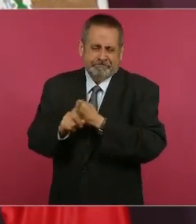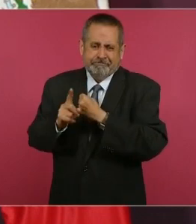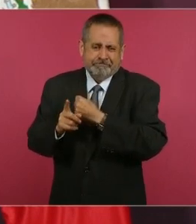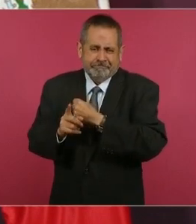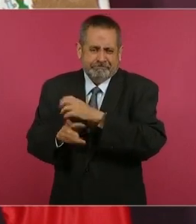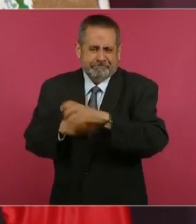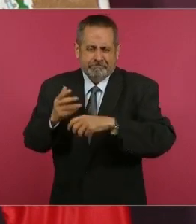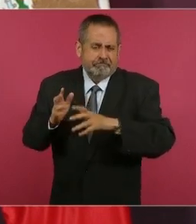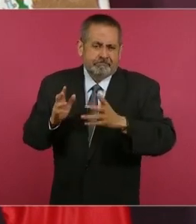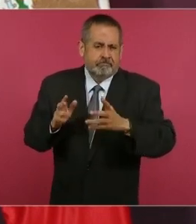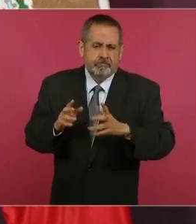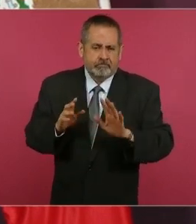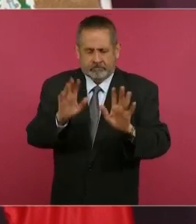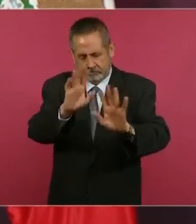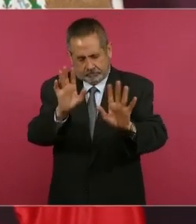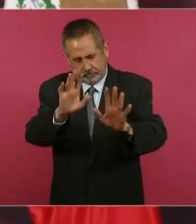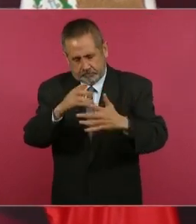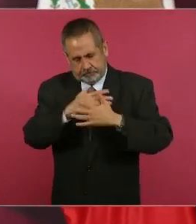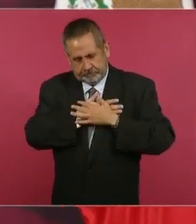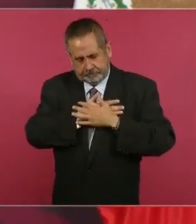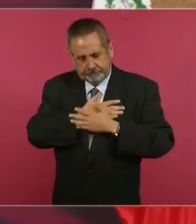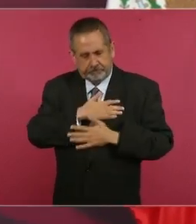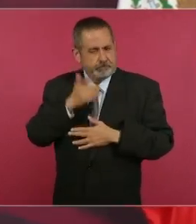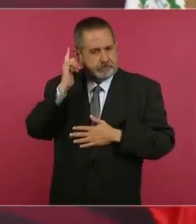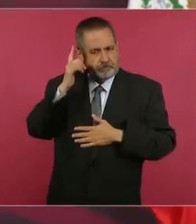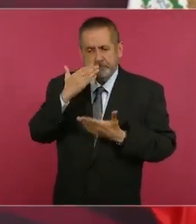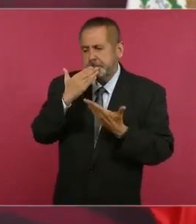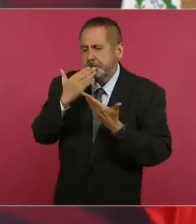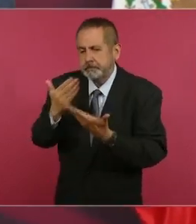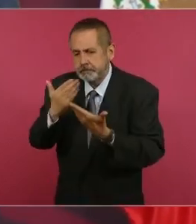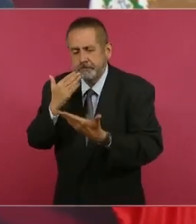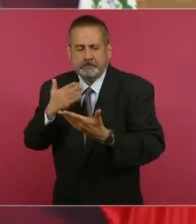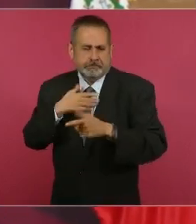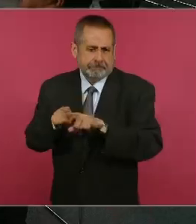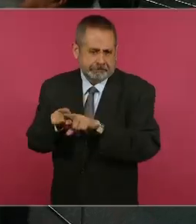además que no lo deseamos porque son nuestros hermanos